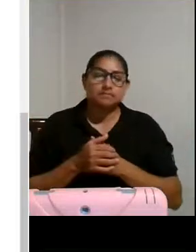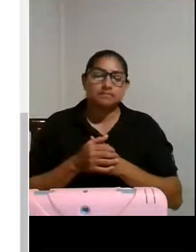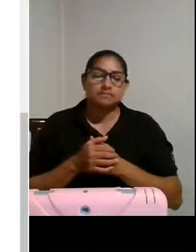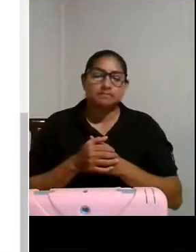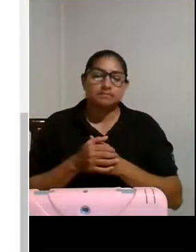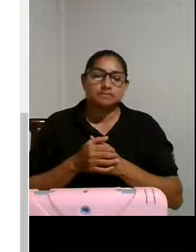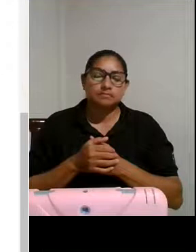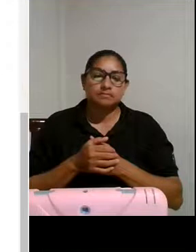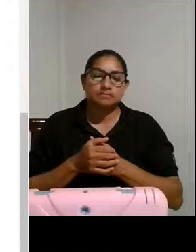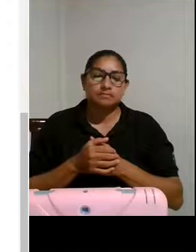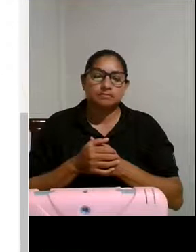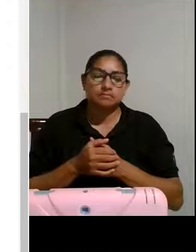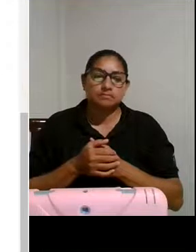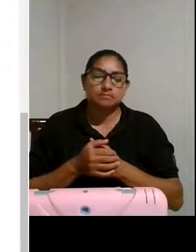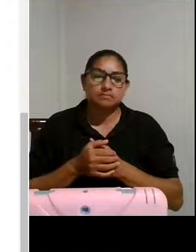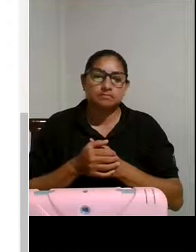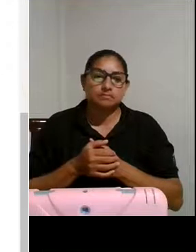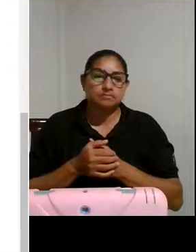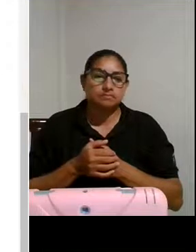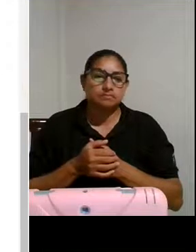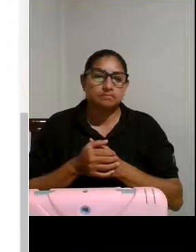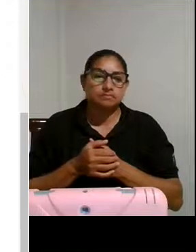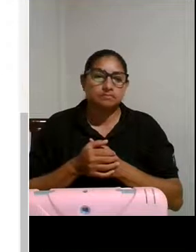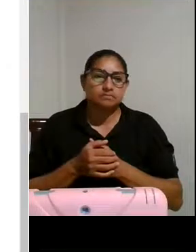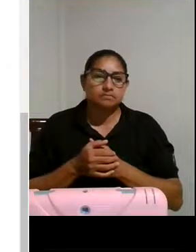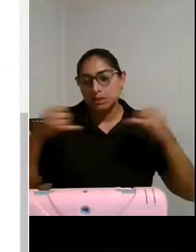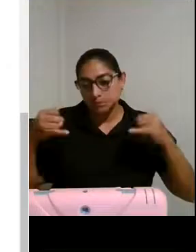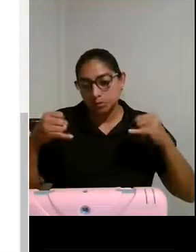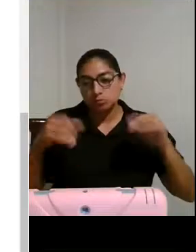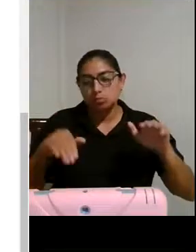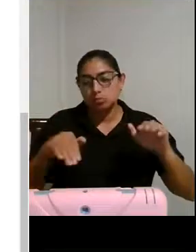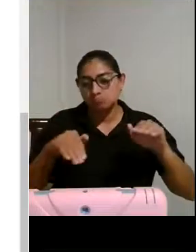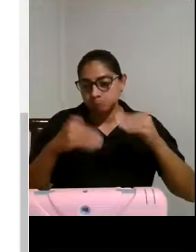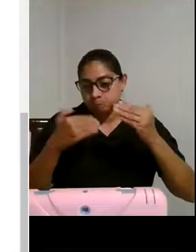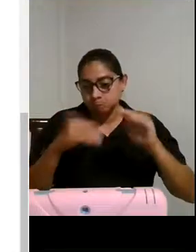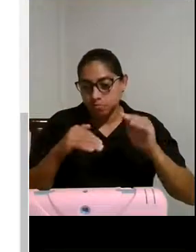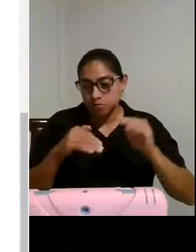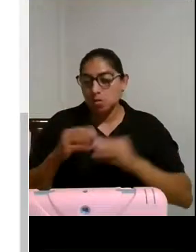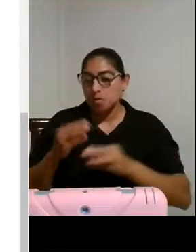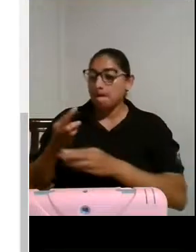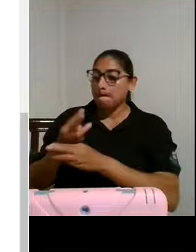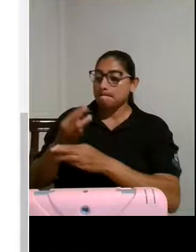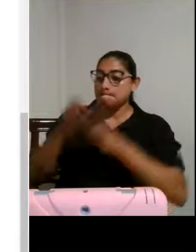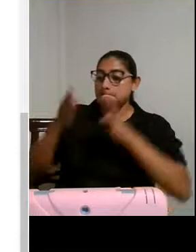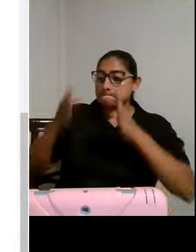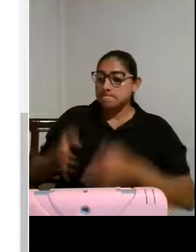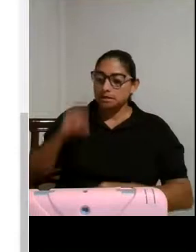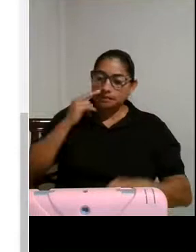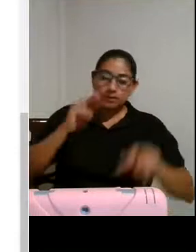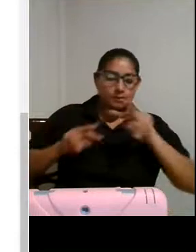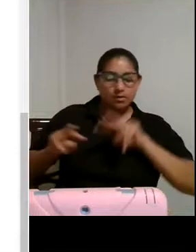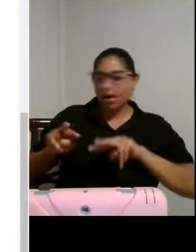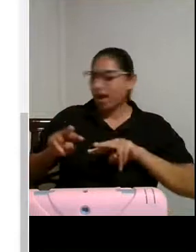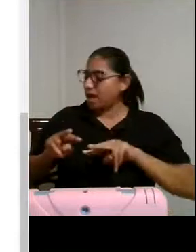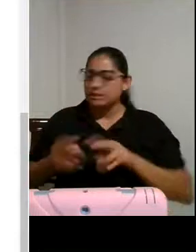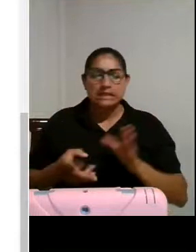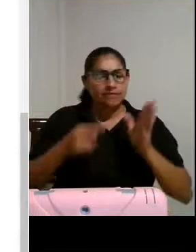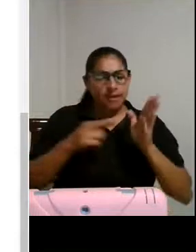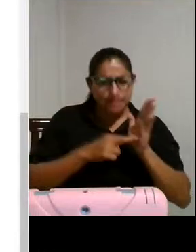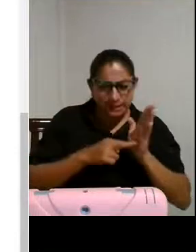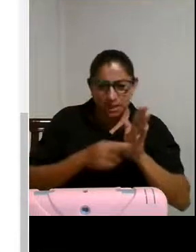raíz de los límites, ¿verdad? Entonces, los matemáticos vieron que se repetían